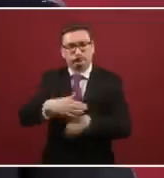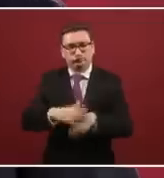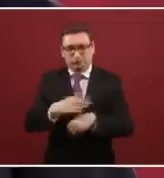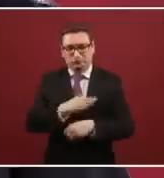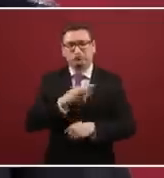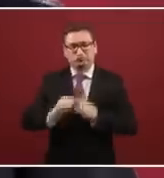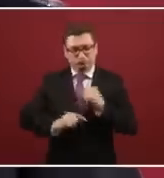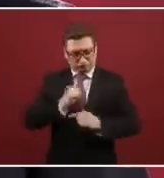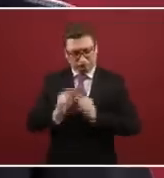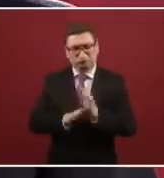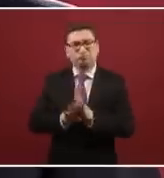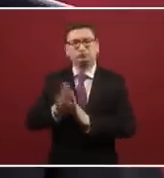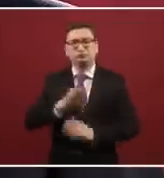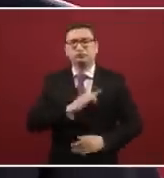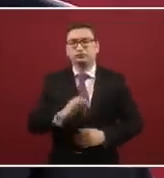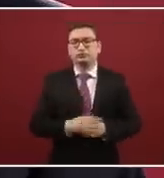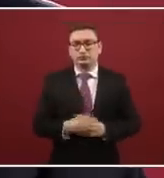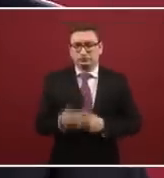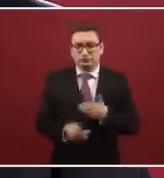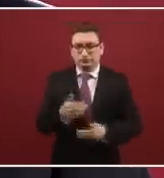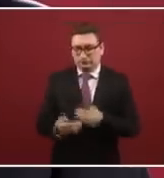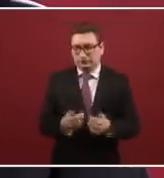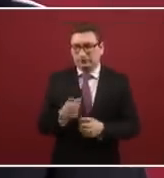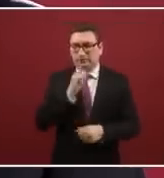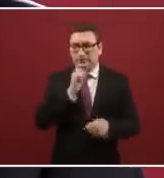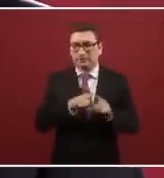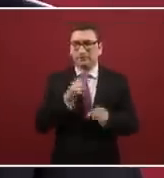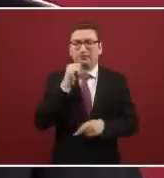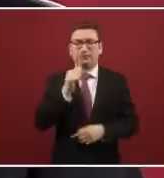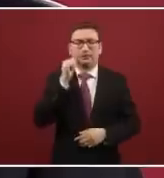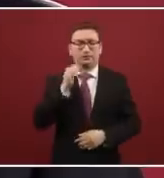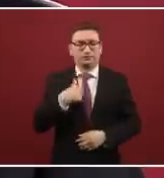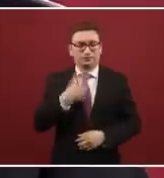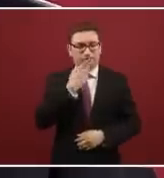Y también, como lo comentaba yo ayer,